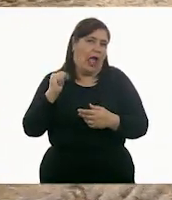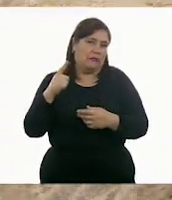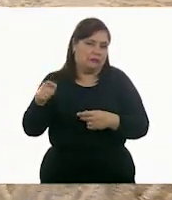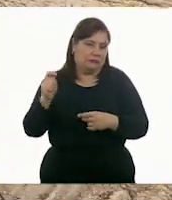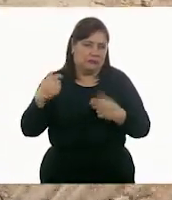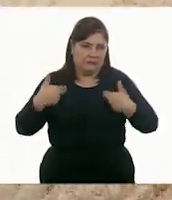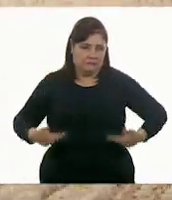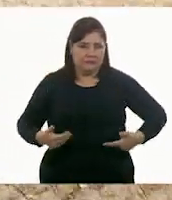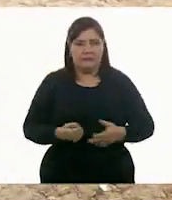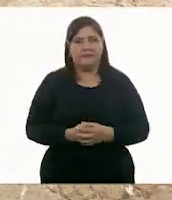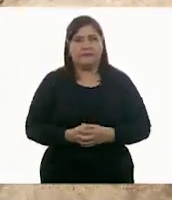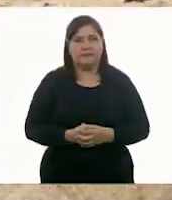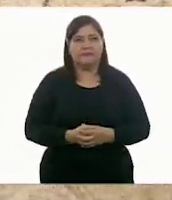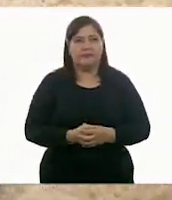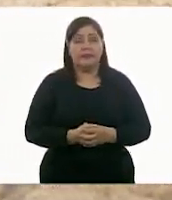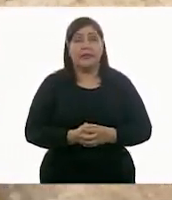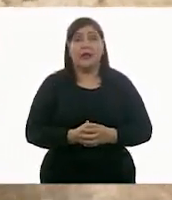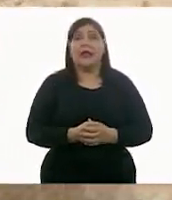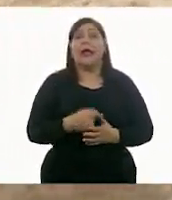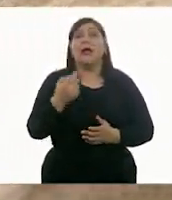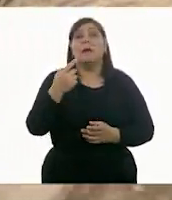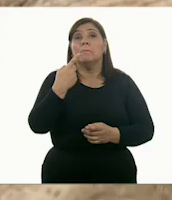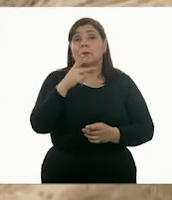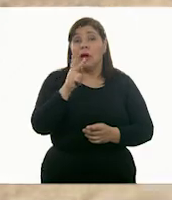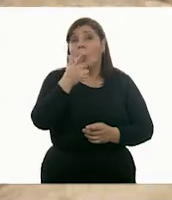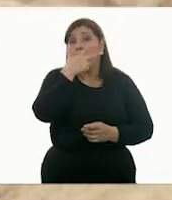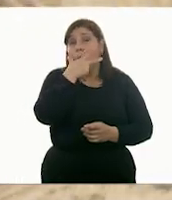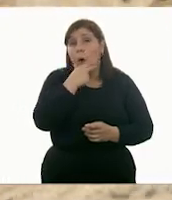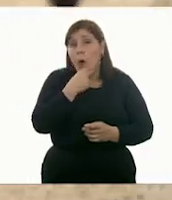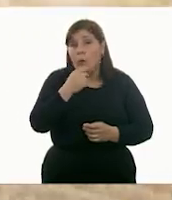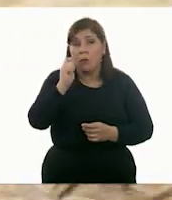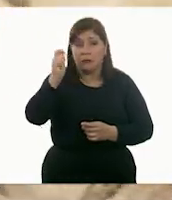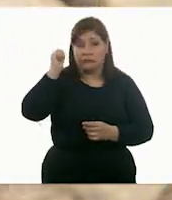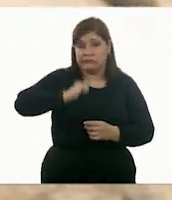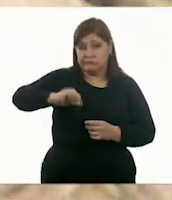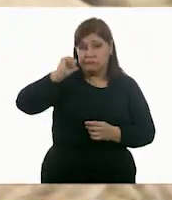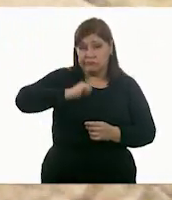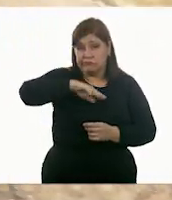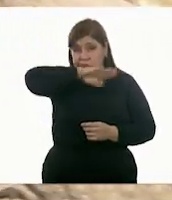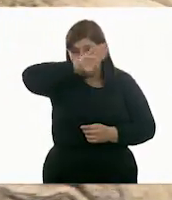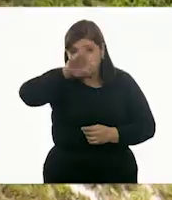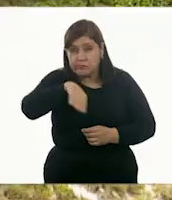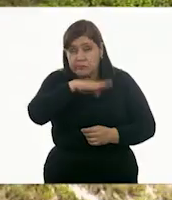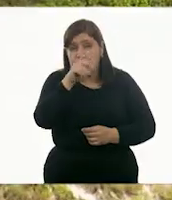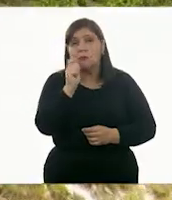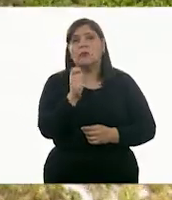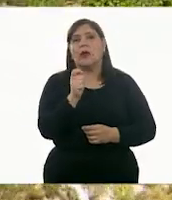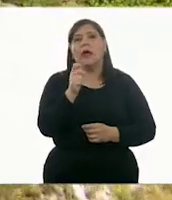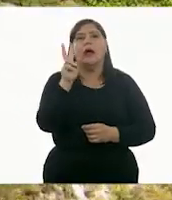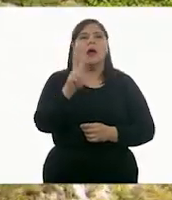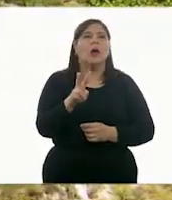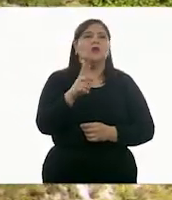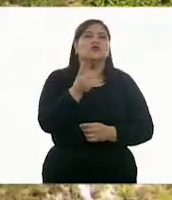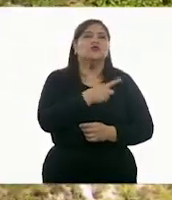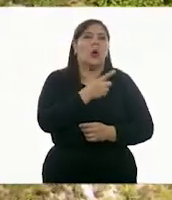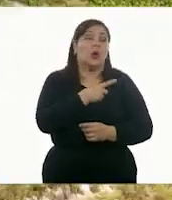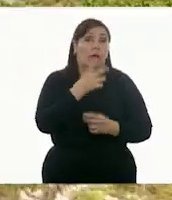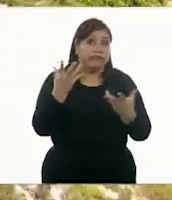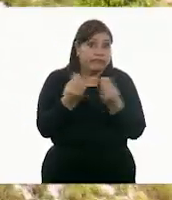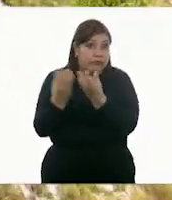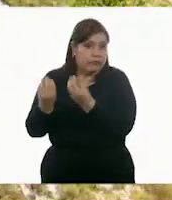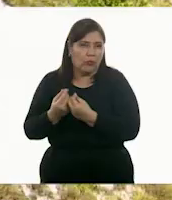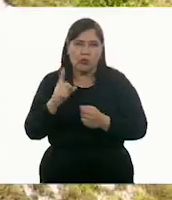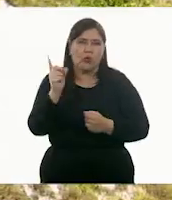En general, los machos adultos de elefantes prehistóricos eran individuos solitarios, como